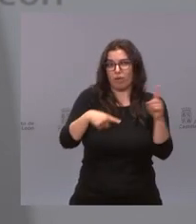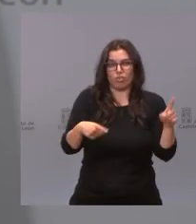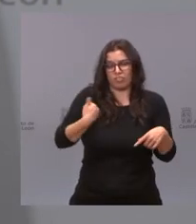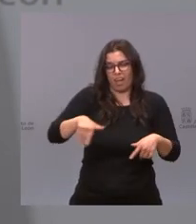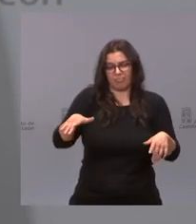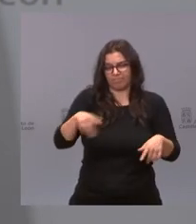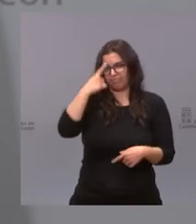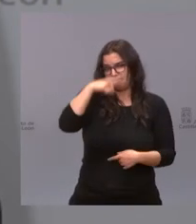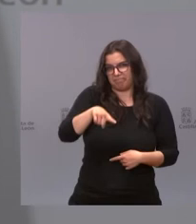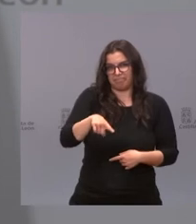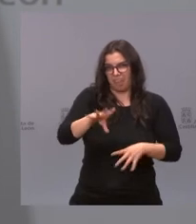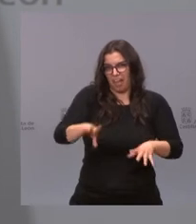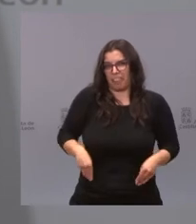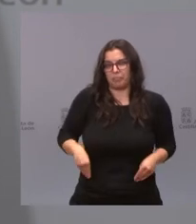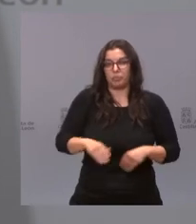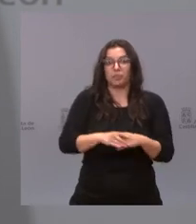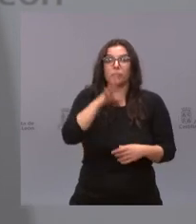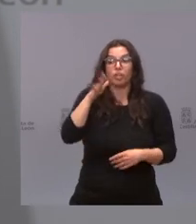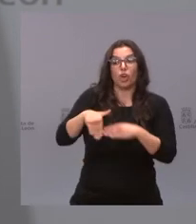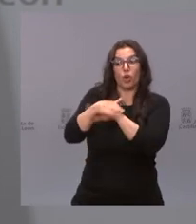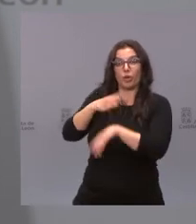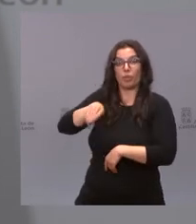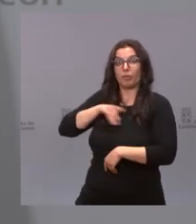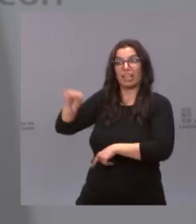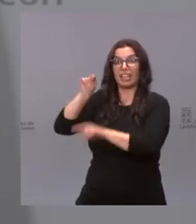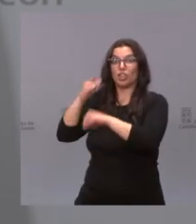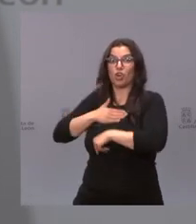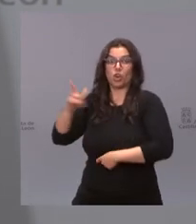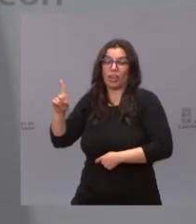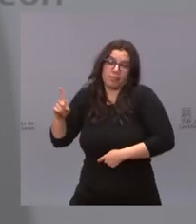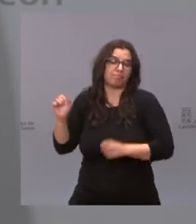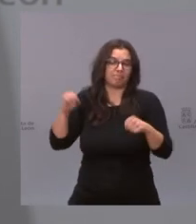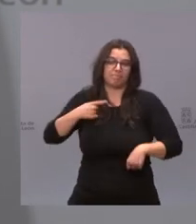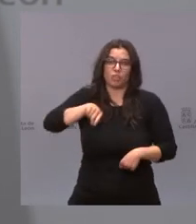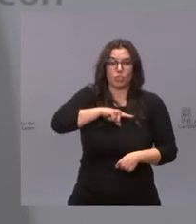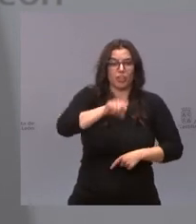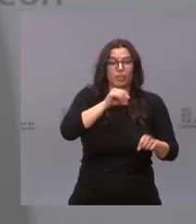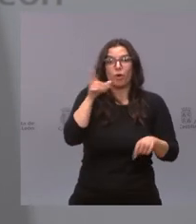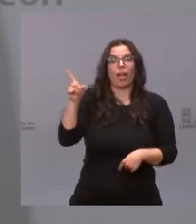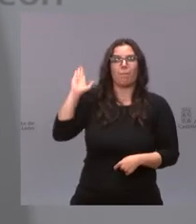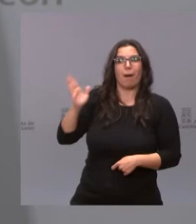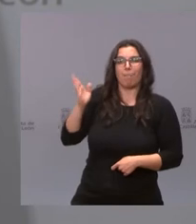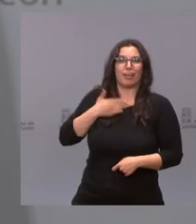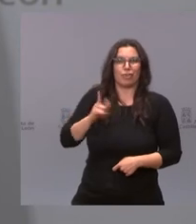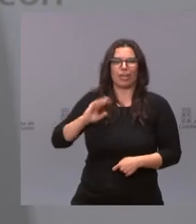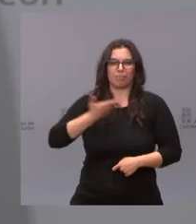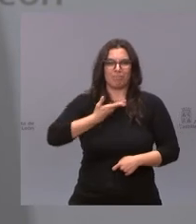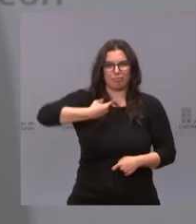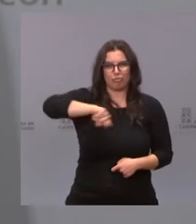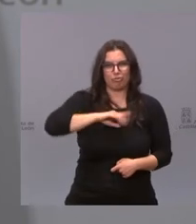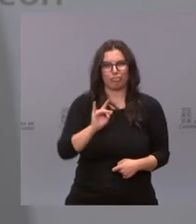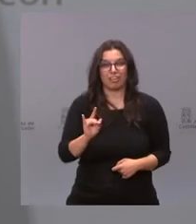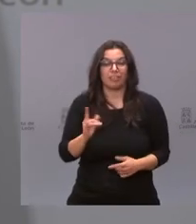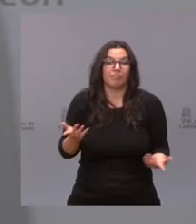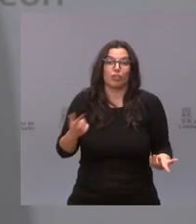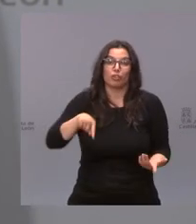tenemos interiorizado. Por eso el gobierno no quiere tomar decisiones y las tomamos nosotros, porque hay gente que no quiere desgastarse. Pero